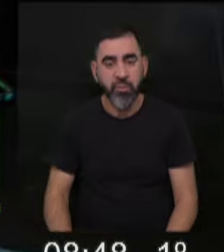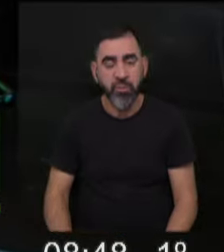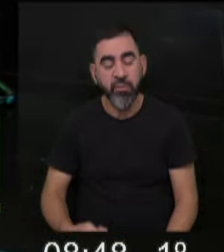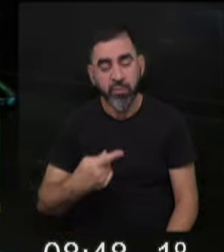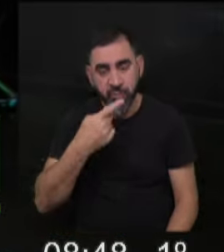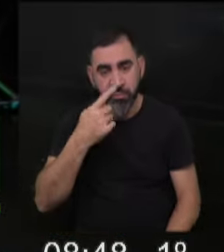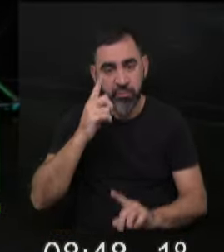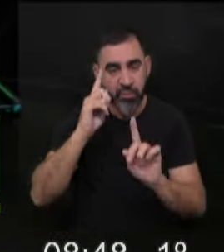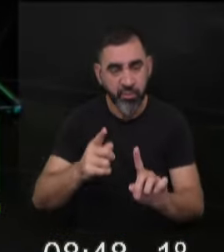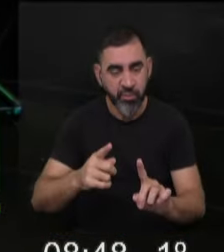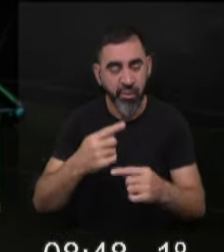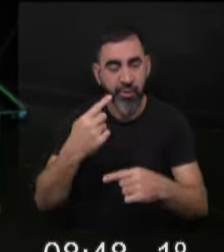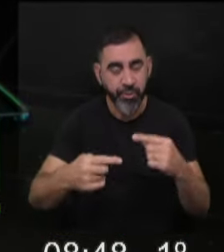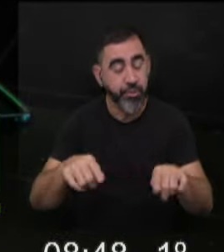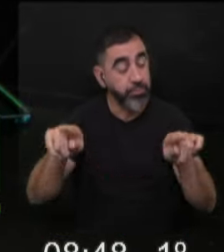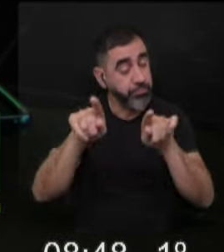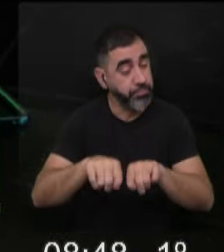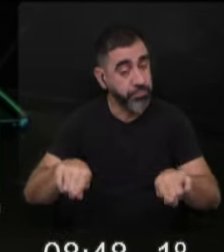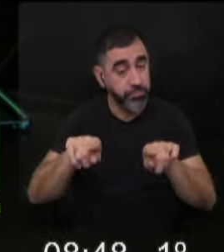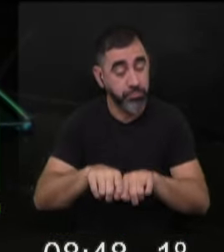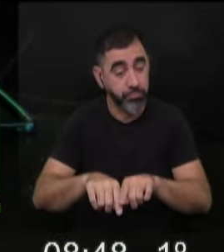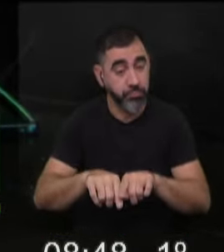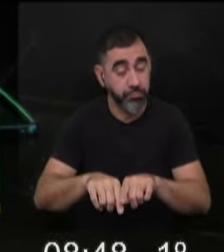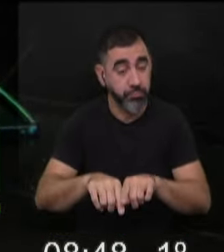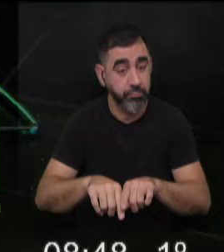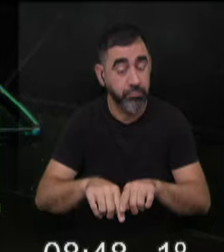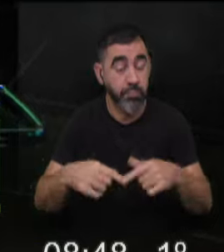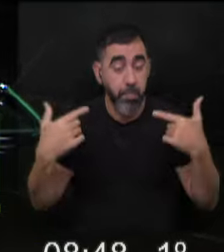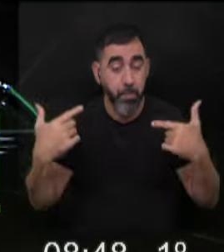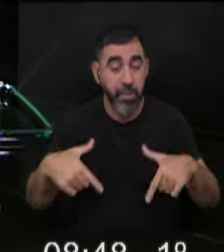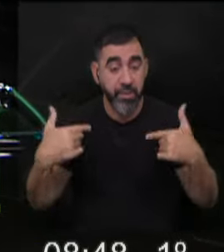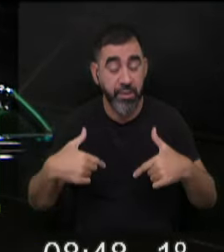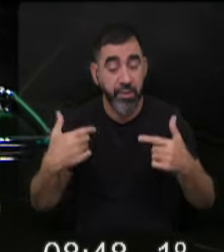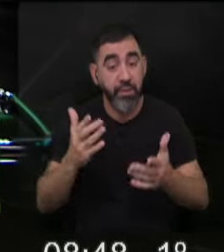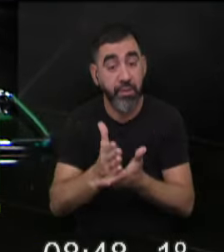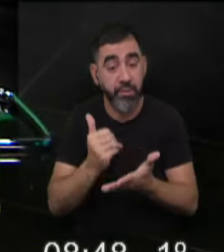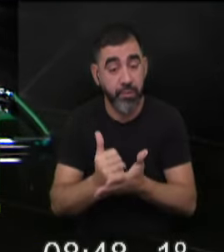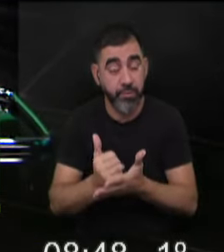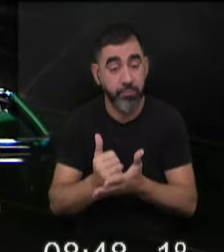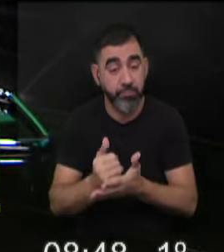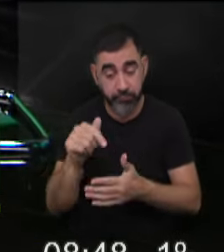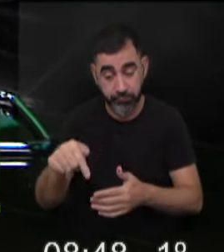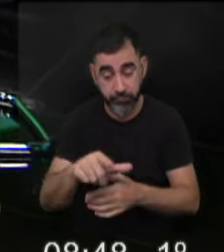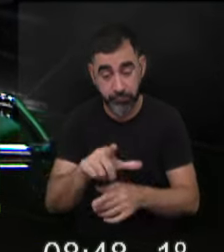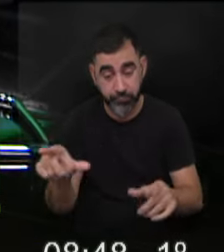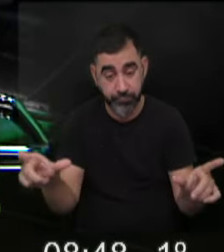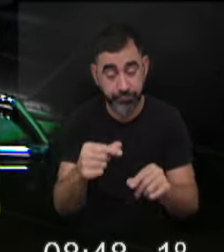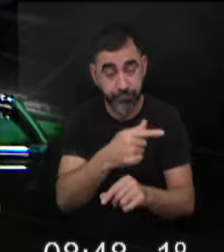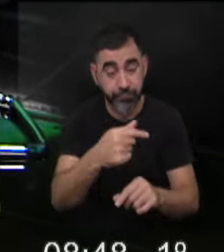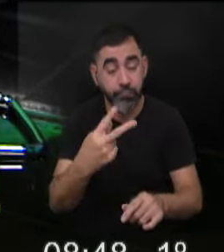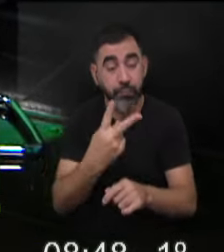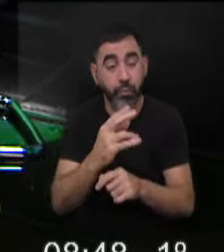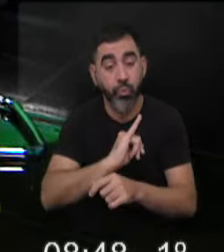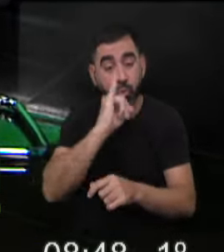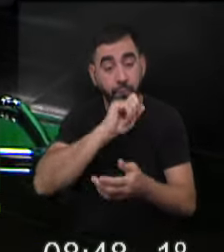interesante también. Hay cosas que se repiten en relación a lo que vimos con los ministerios. Estamos cerrando en estas semanas, terminando de escribir este segundo